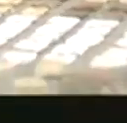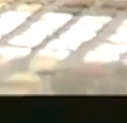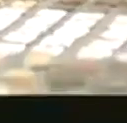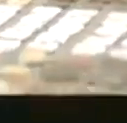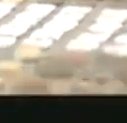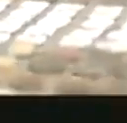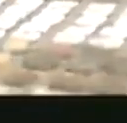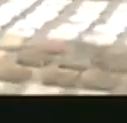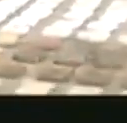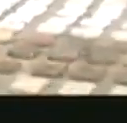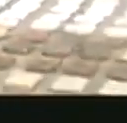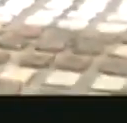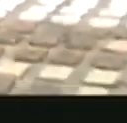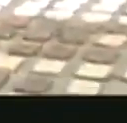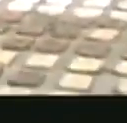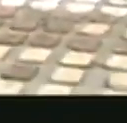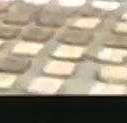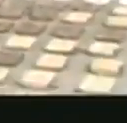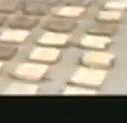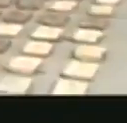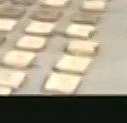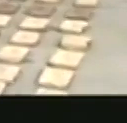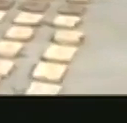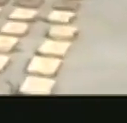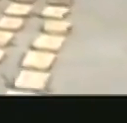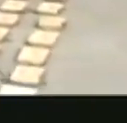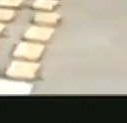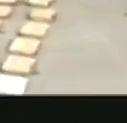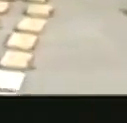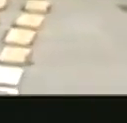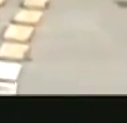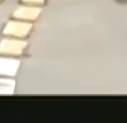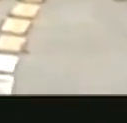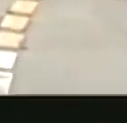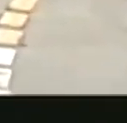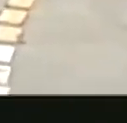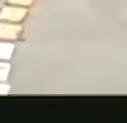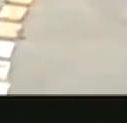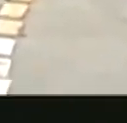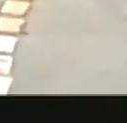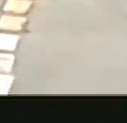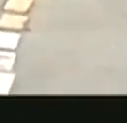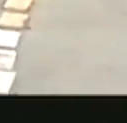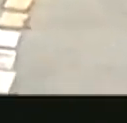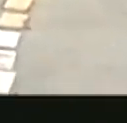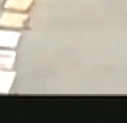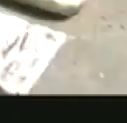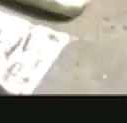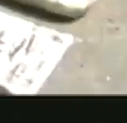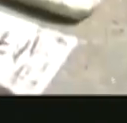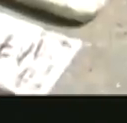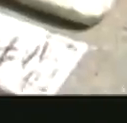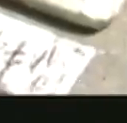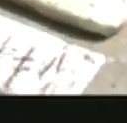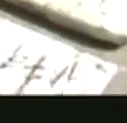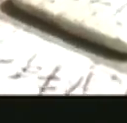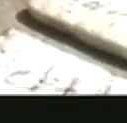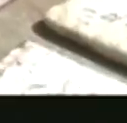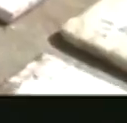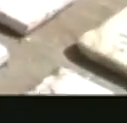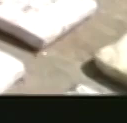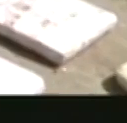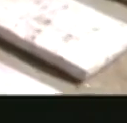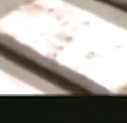drogas delitos considerados de lesa humanidad que ponen en peligro la paz y la estabilidad de los pueblos